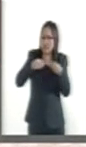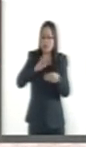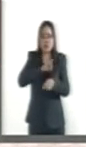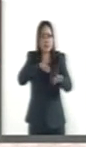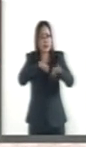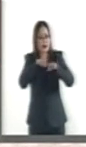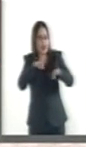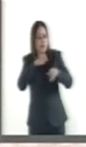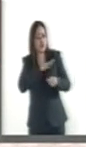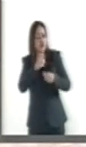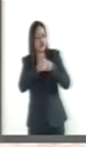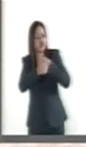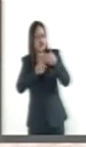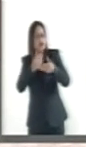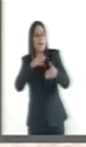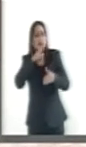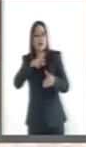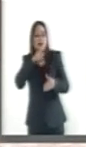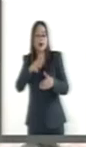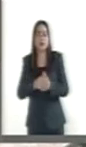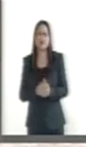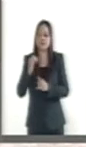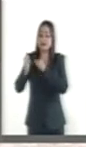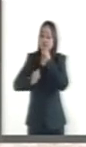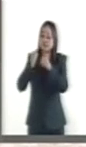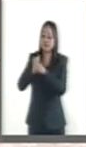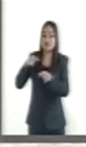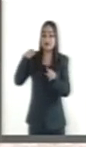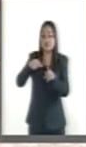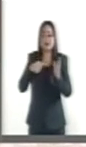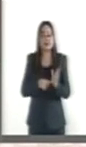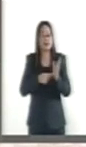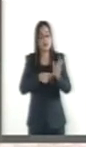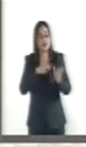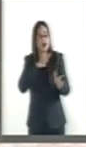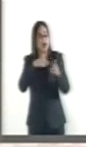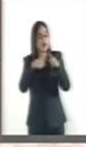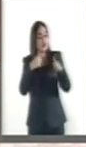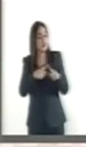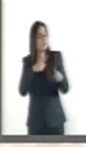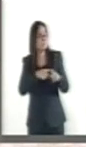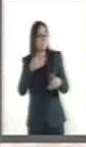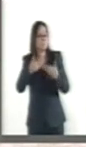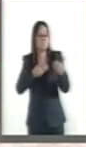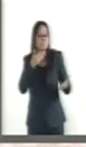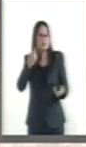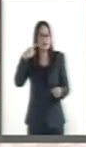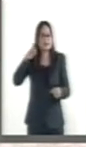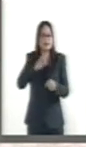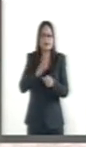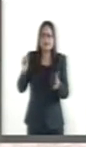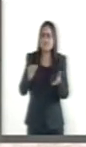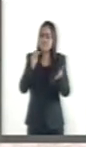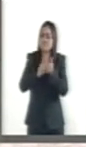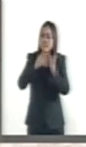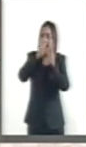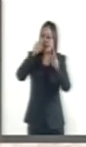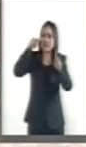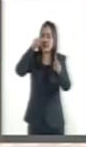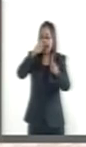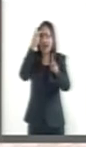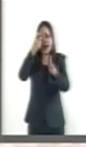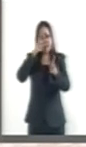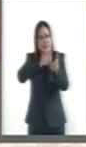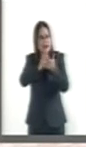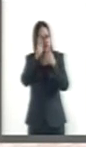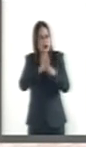y competitivos. A nivel internacional se han hecho diversos esfuerzos por fijar el contenido y alcance de